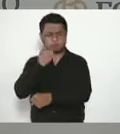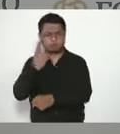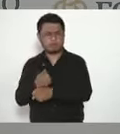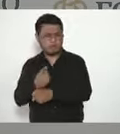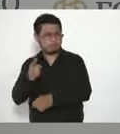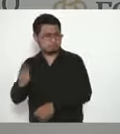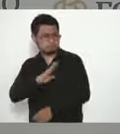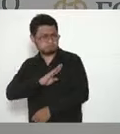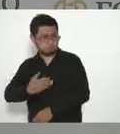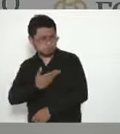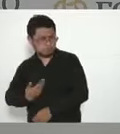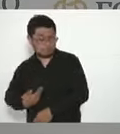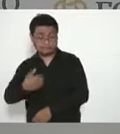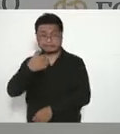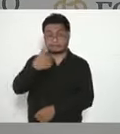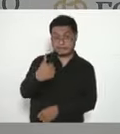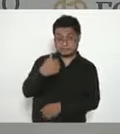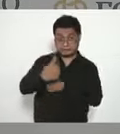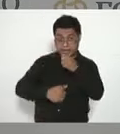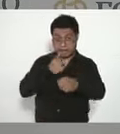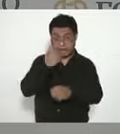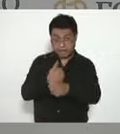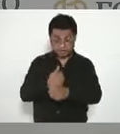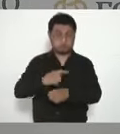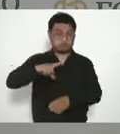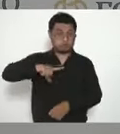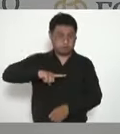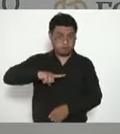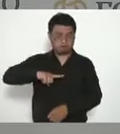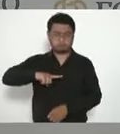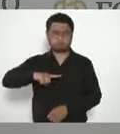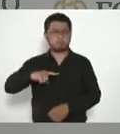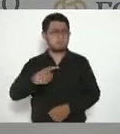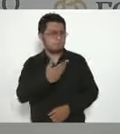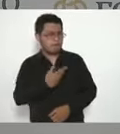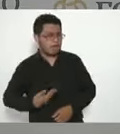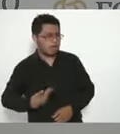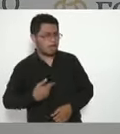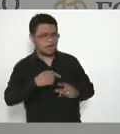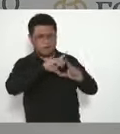gobernador, un presidente de la República no sirve,